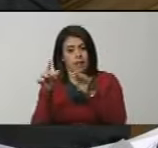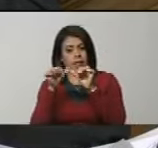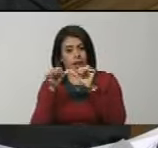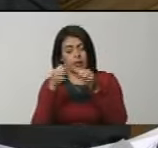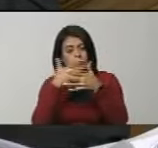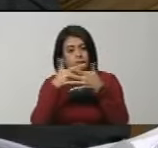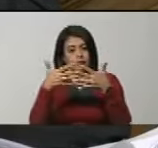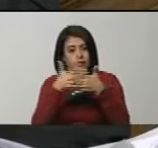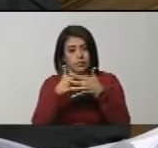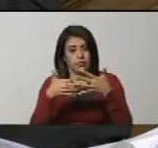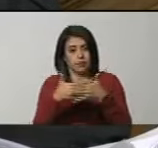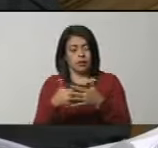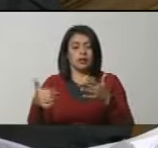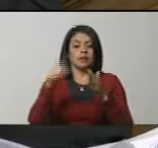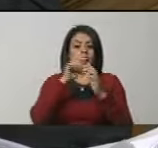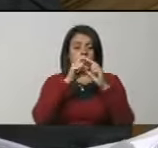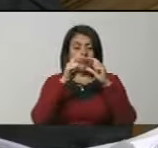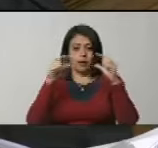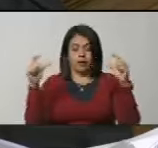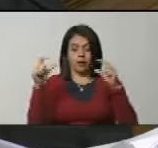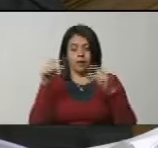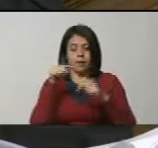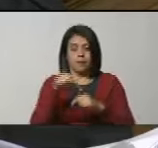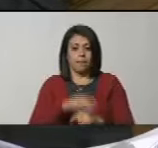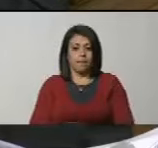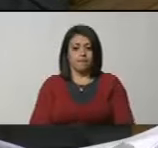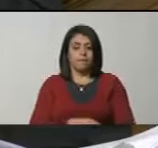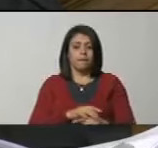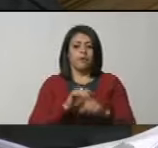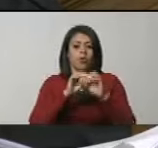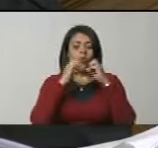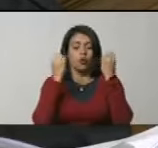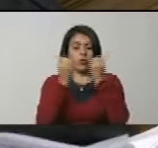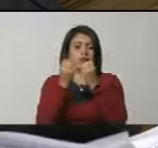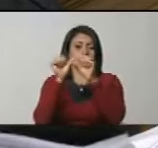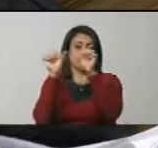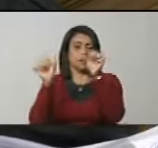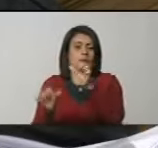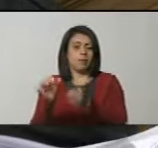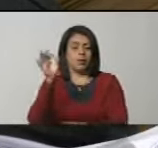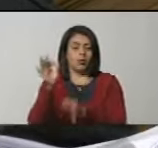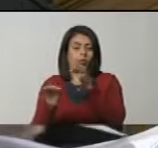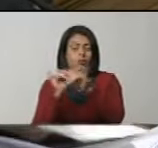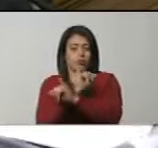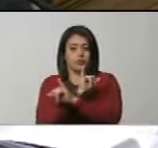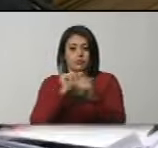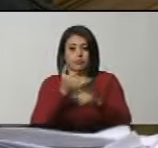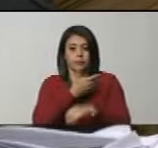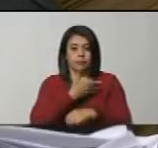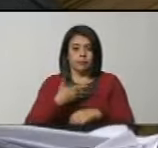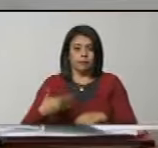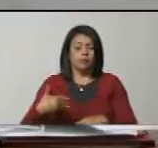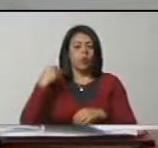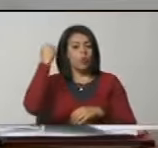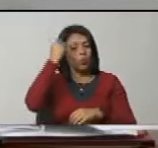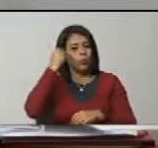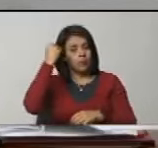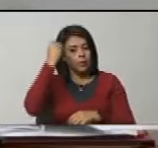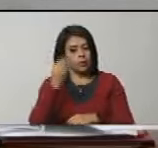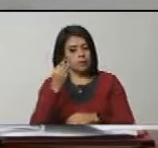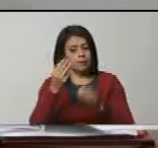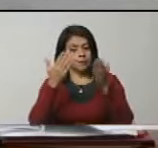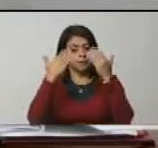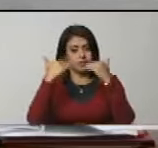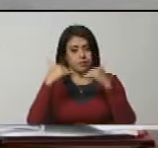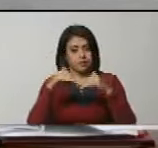quedando redactado en los siguientes términos. Epígrafe. Órganos del sistema de justicia. Es todo, ciudadano presidente. En consideración el